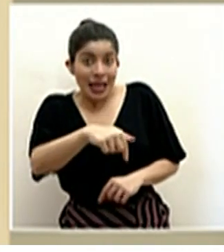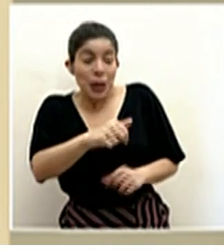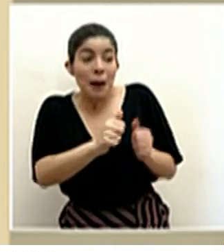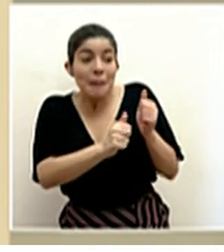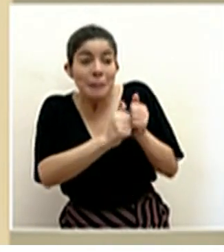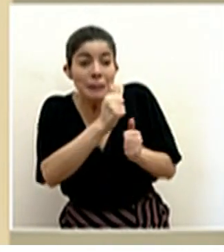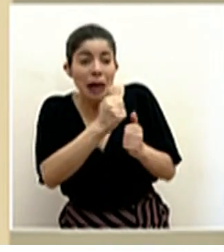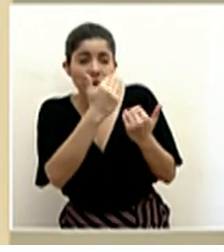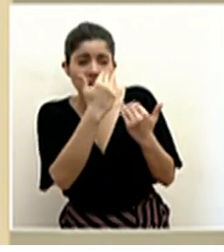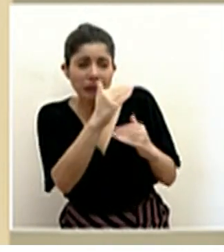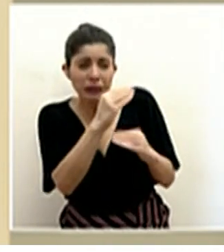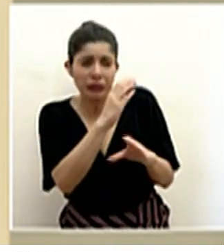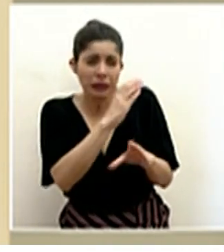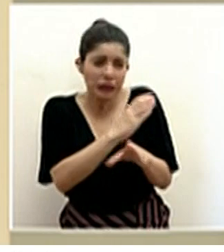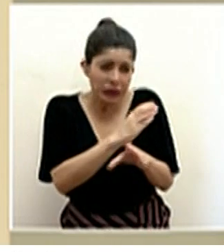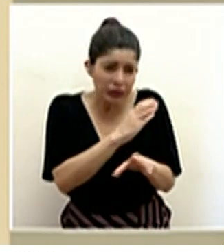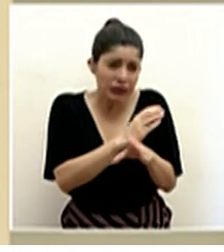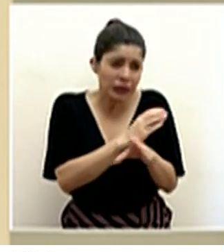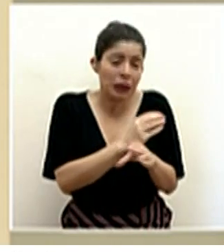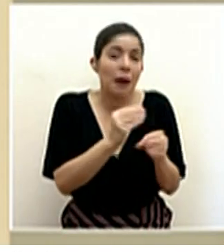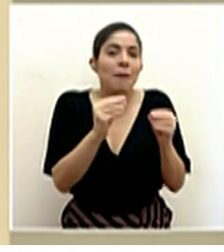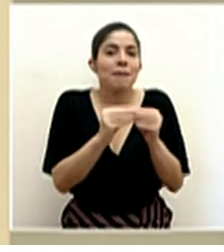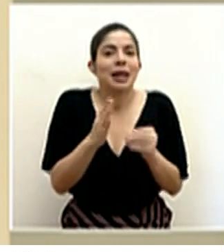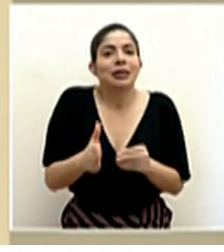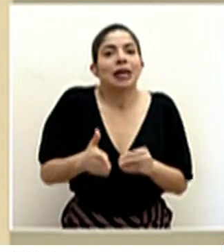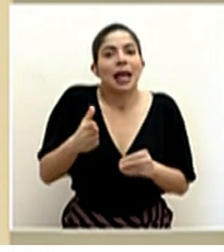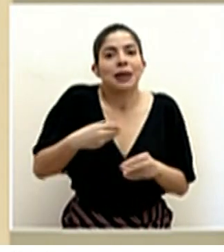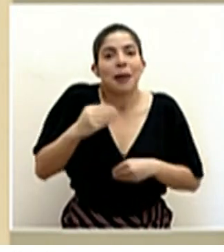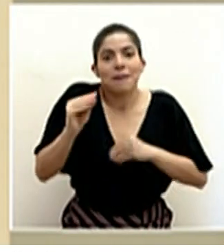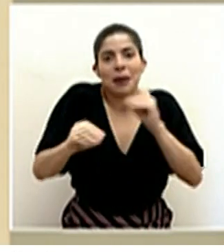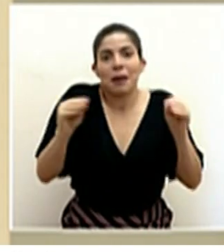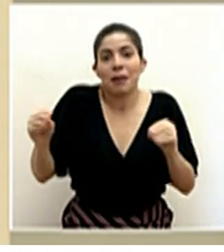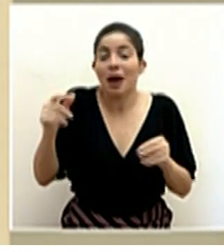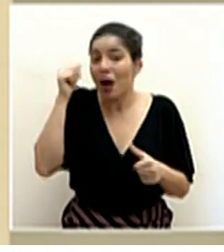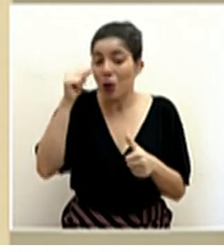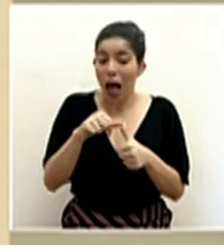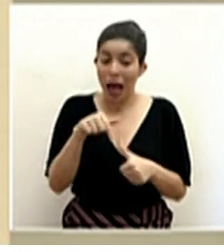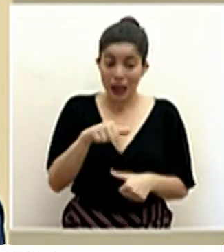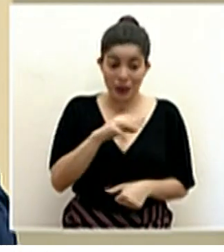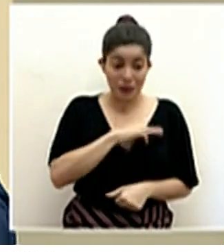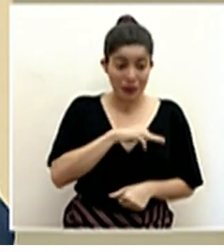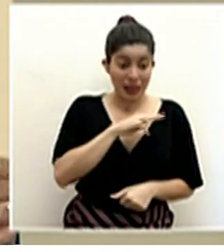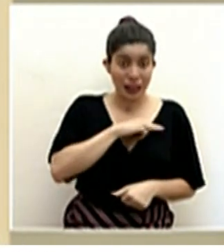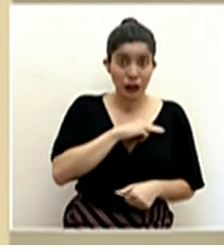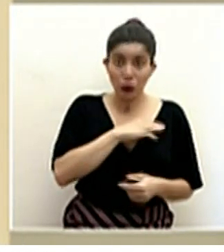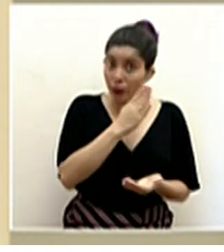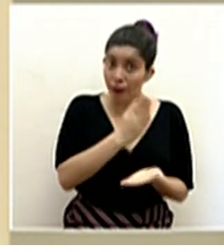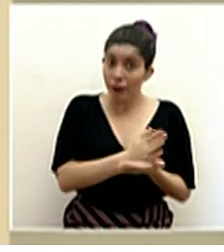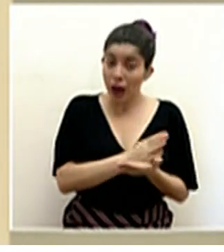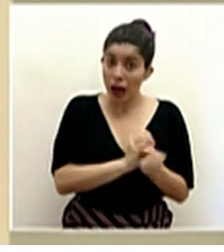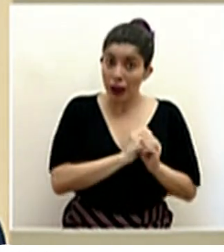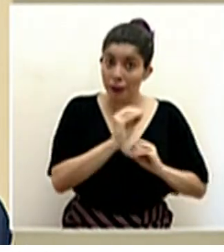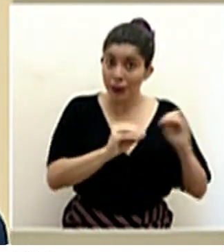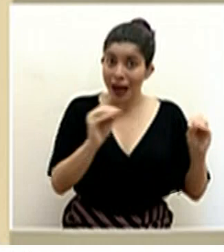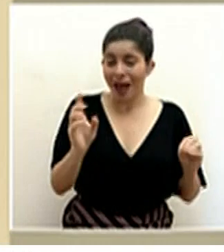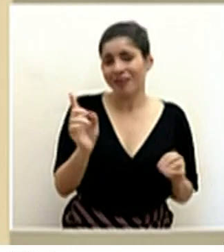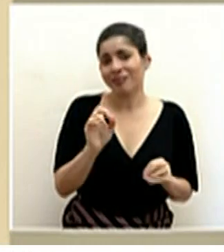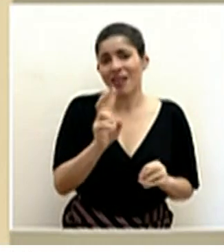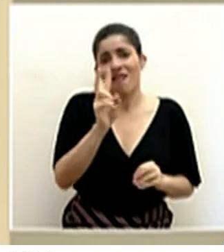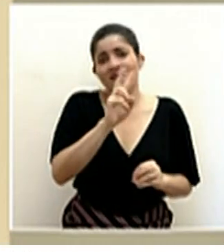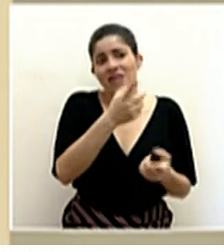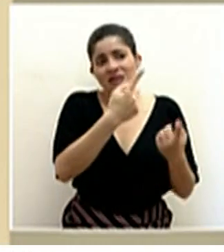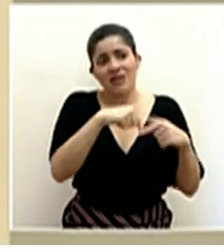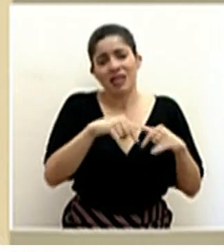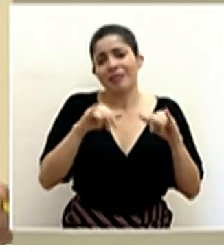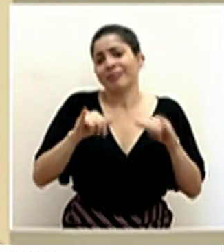más apliquemos la rigurosidad, más enlentecemos la transmisión. Recordemos que aquí no estamos en la misión de detener del todo la transmisión, porque es un virus que vino y que se